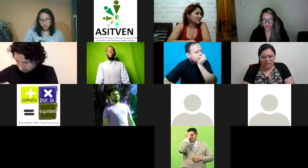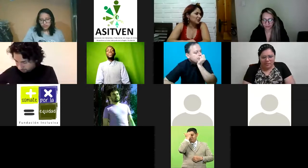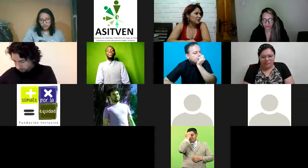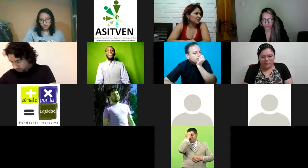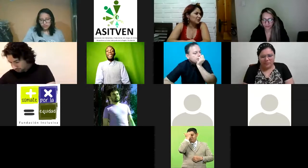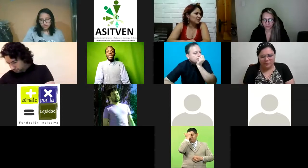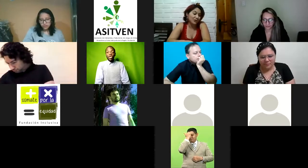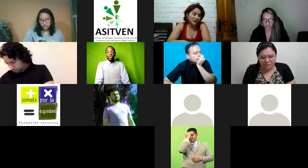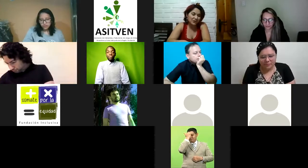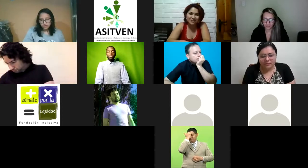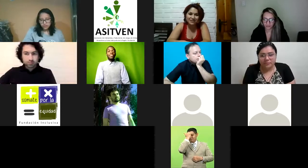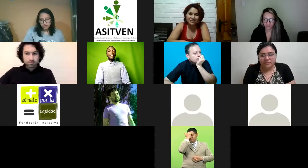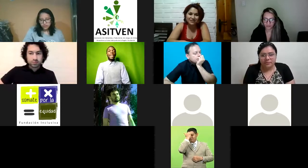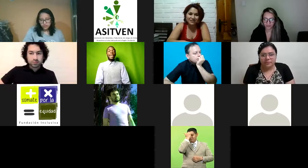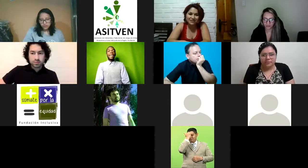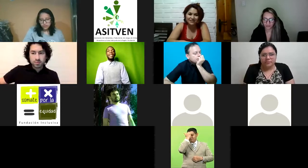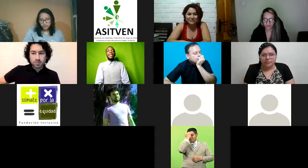como federación,